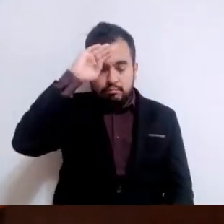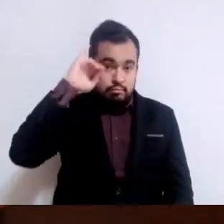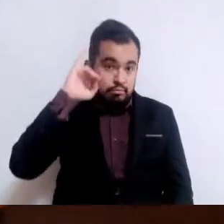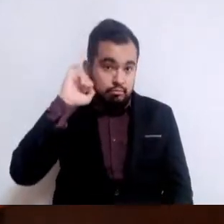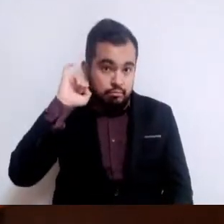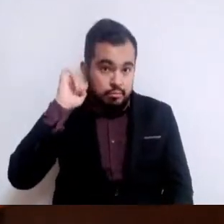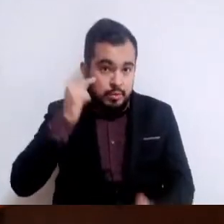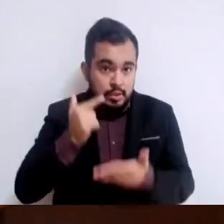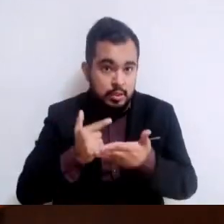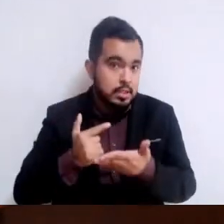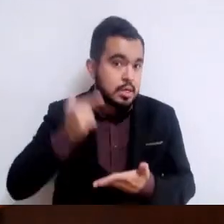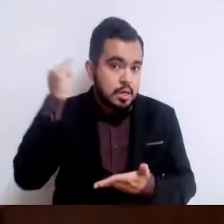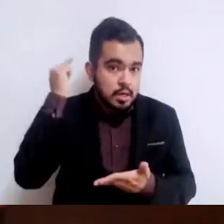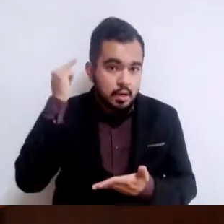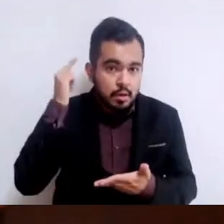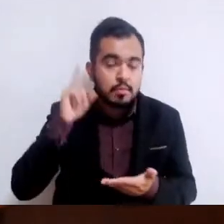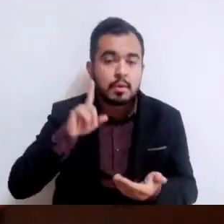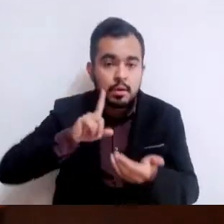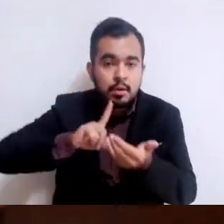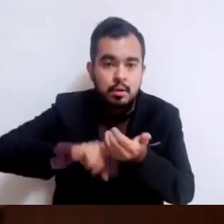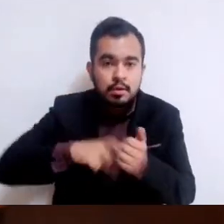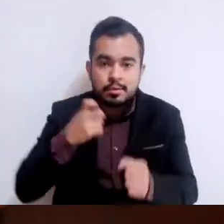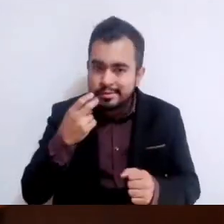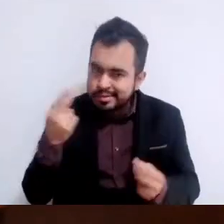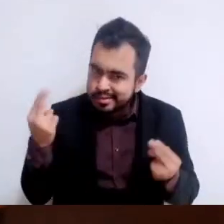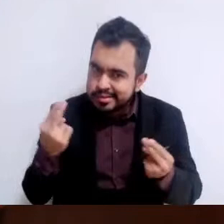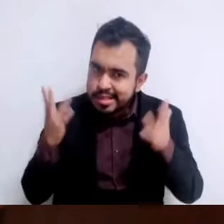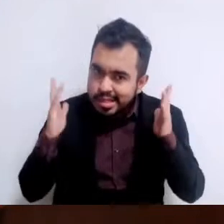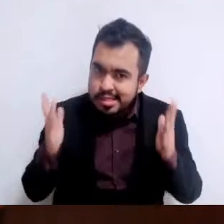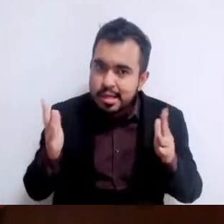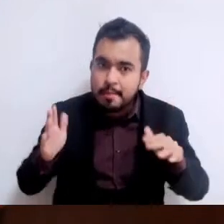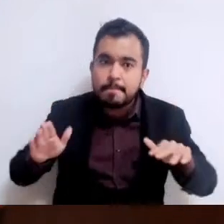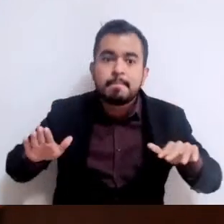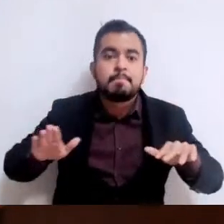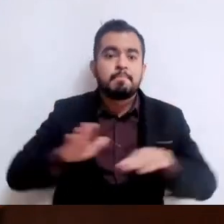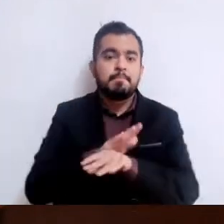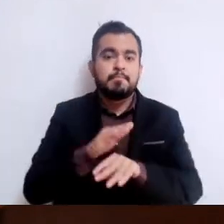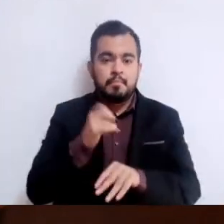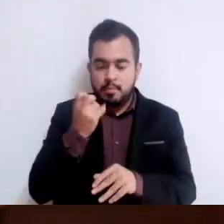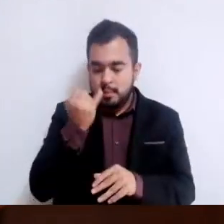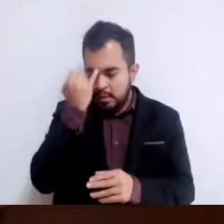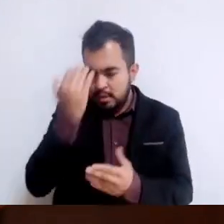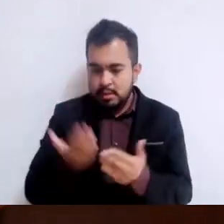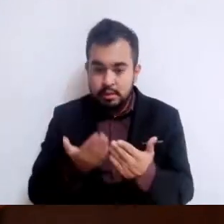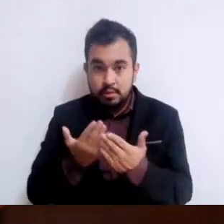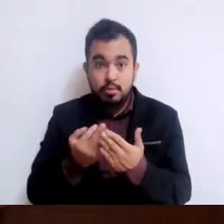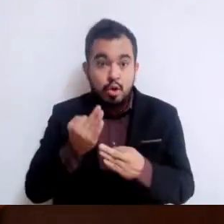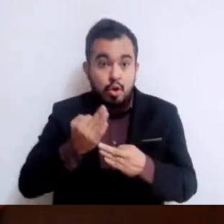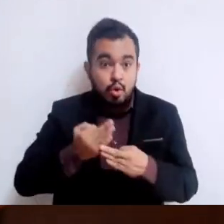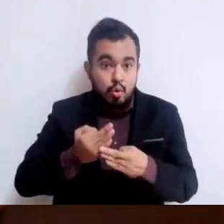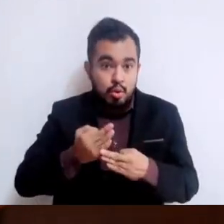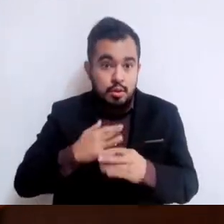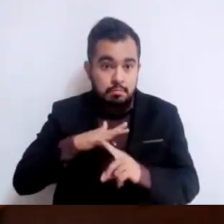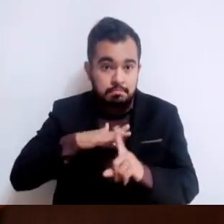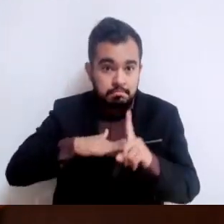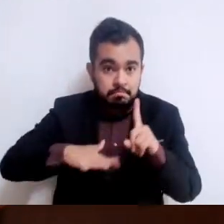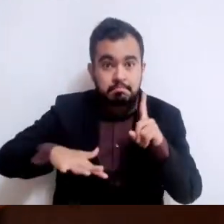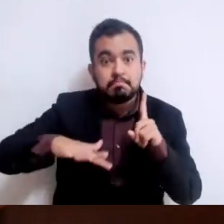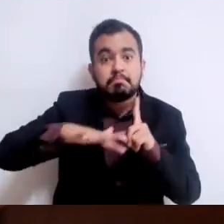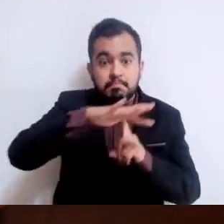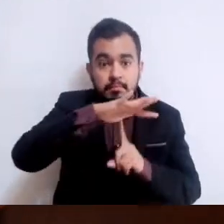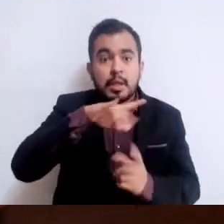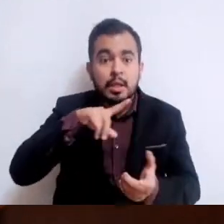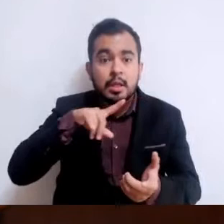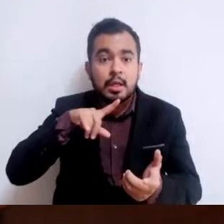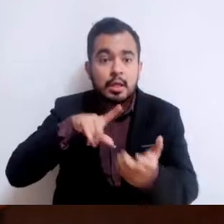y que es momento también de revertirlo. Es por eso que presentamos esta iniciativa, y también en un contexto muy importante en el que se lleva a